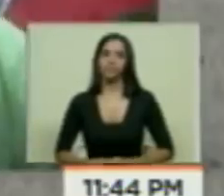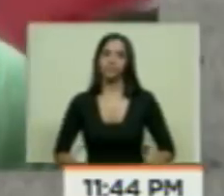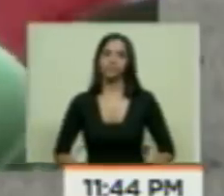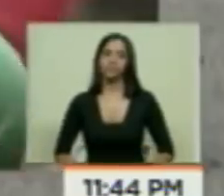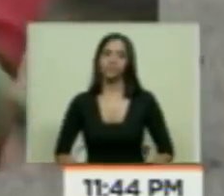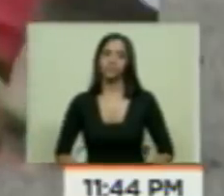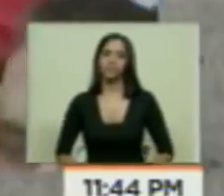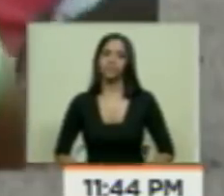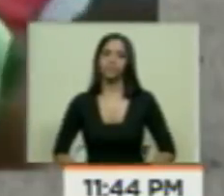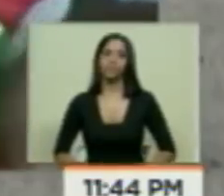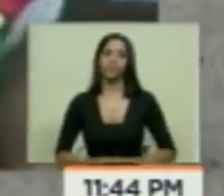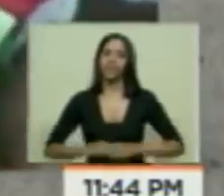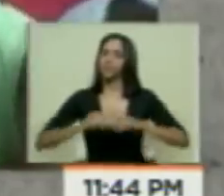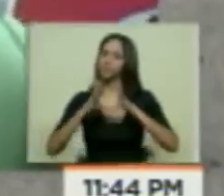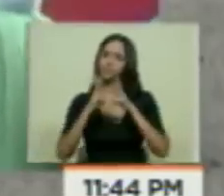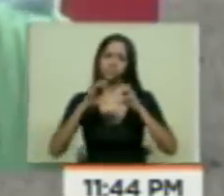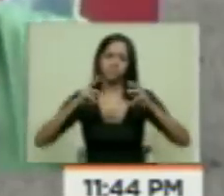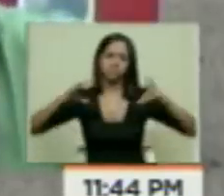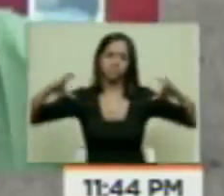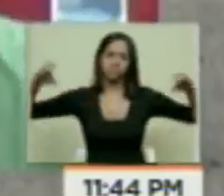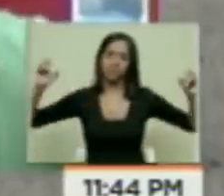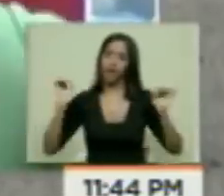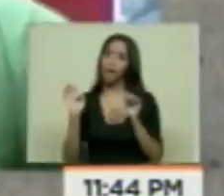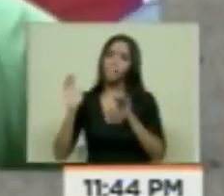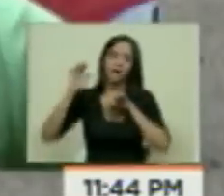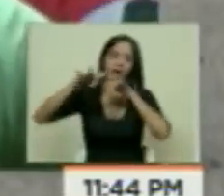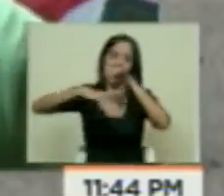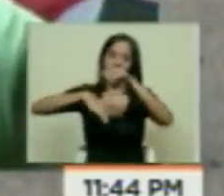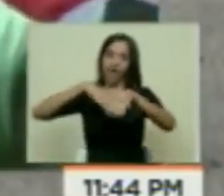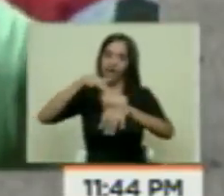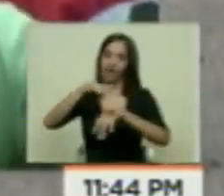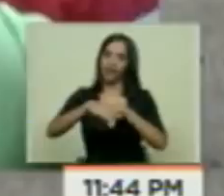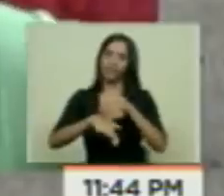La espuma del mar.